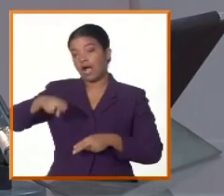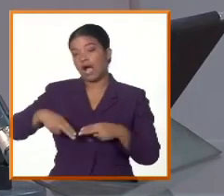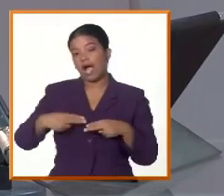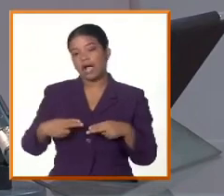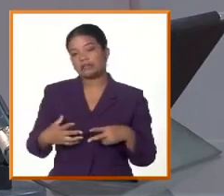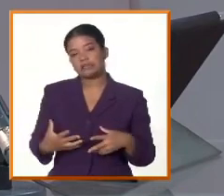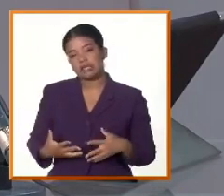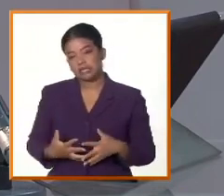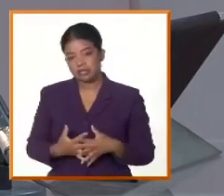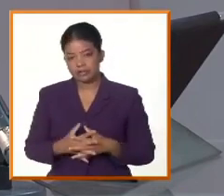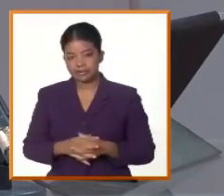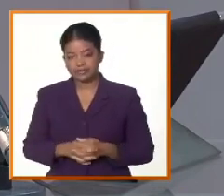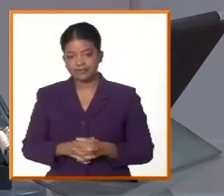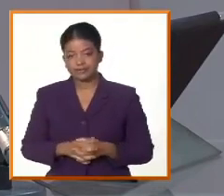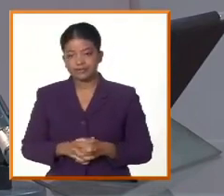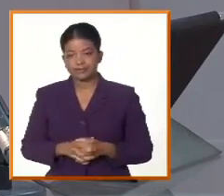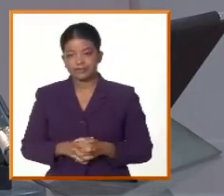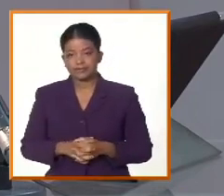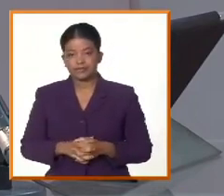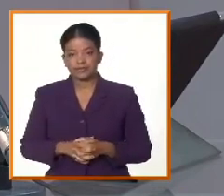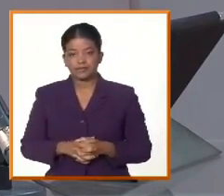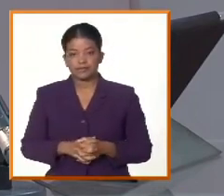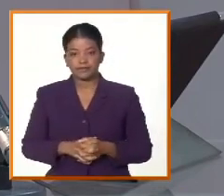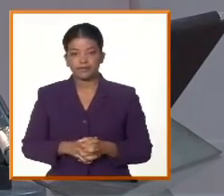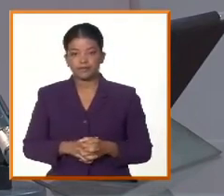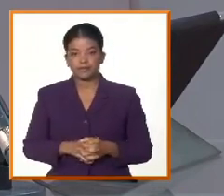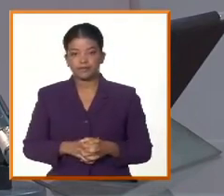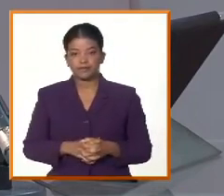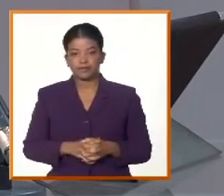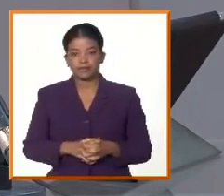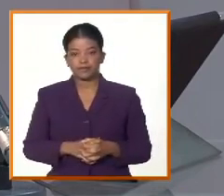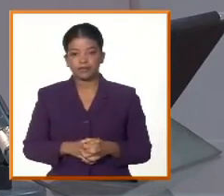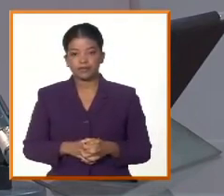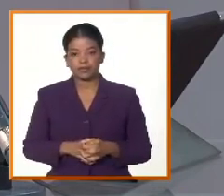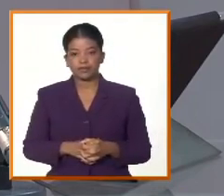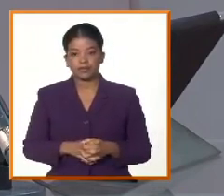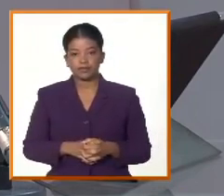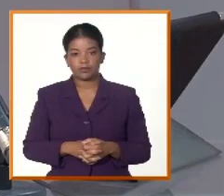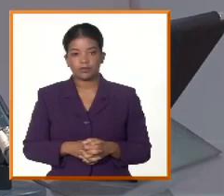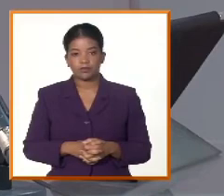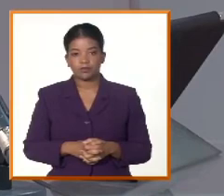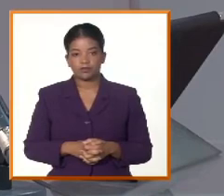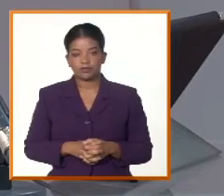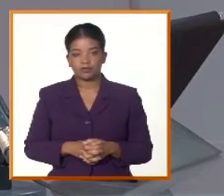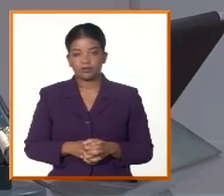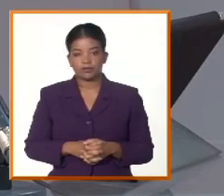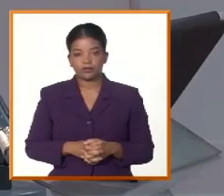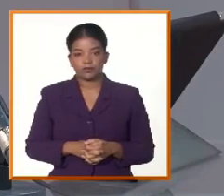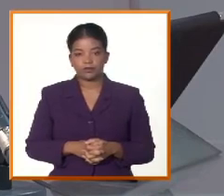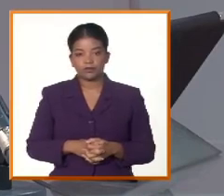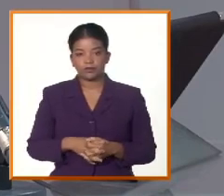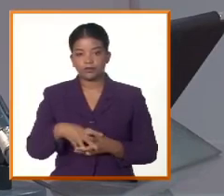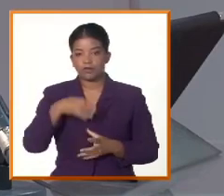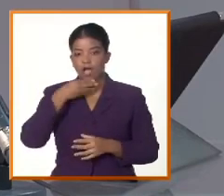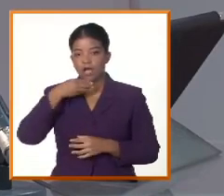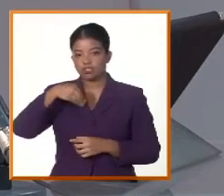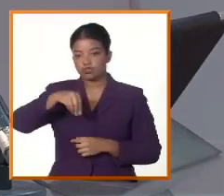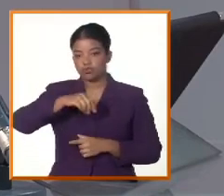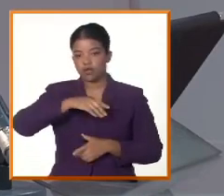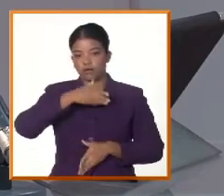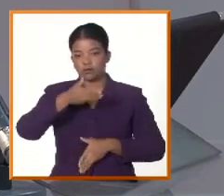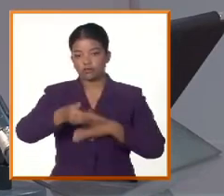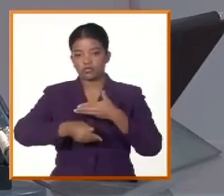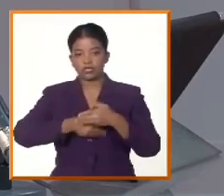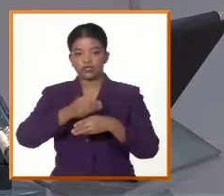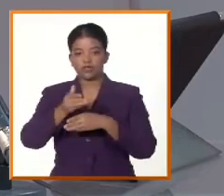de diferentes corrientes de procesos intermedio dentro de la industria azucarera para utilizarlo como endulzante